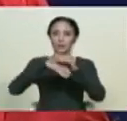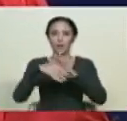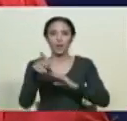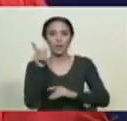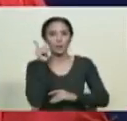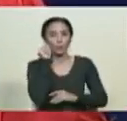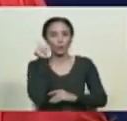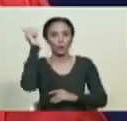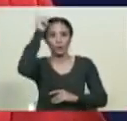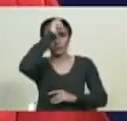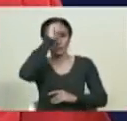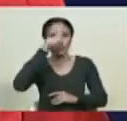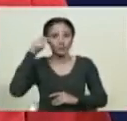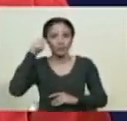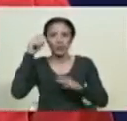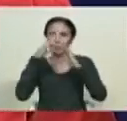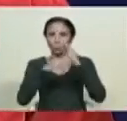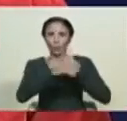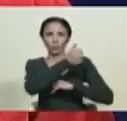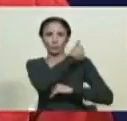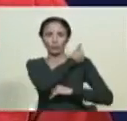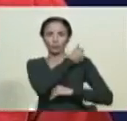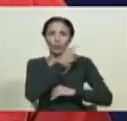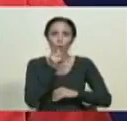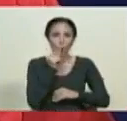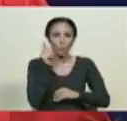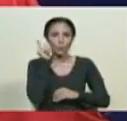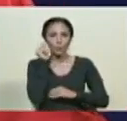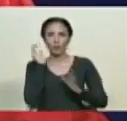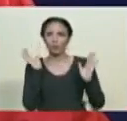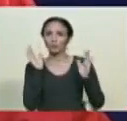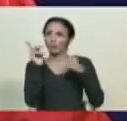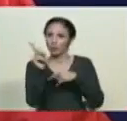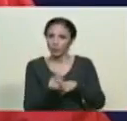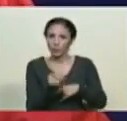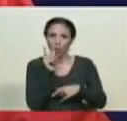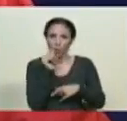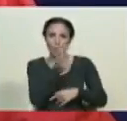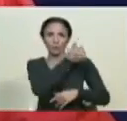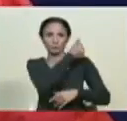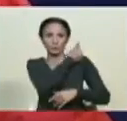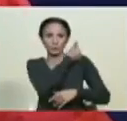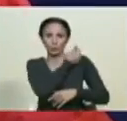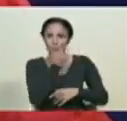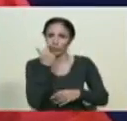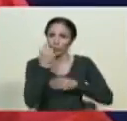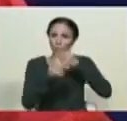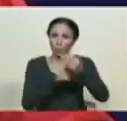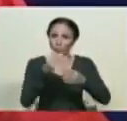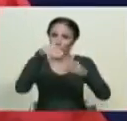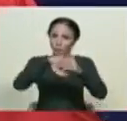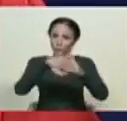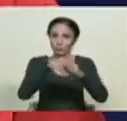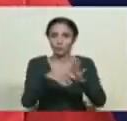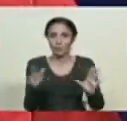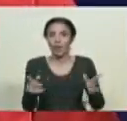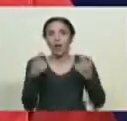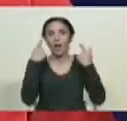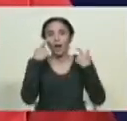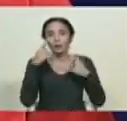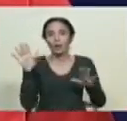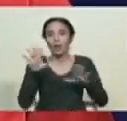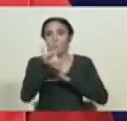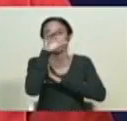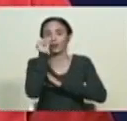Lucena, a las rectoras, y por qué no, al rector también, que ha estado allí, viendo cómo se hace una elección, para ver si aprenden algún día a hacer una